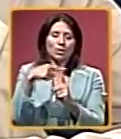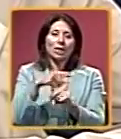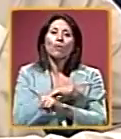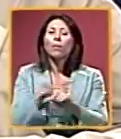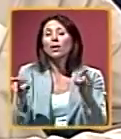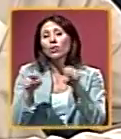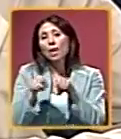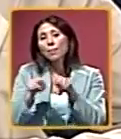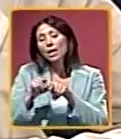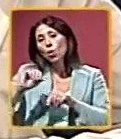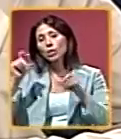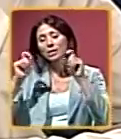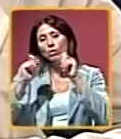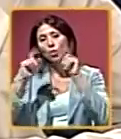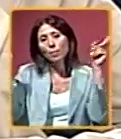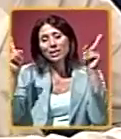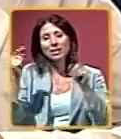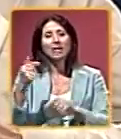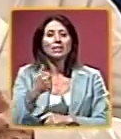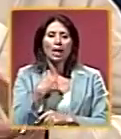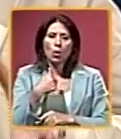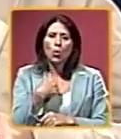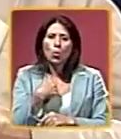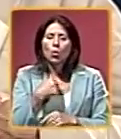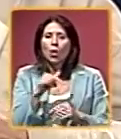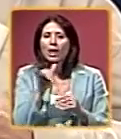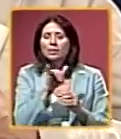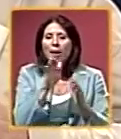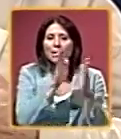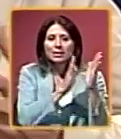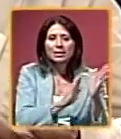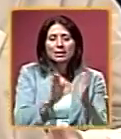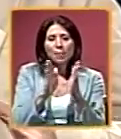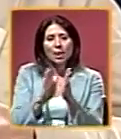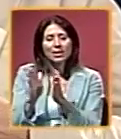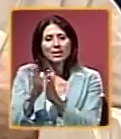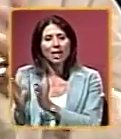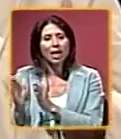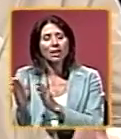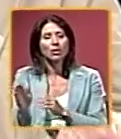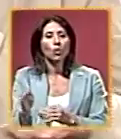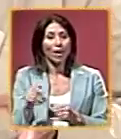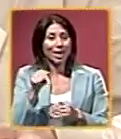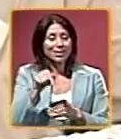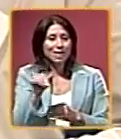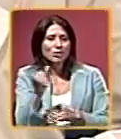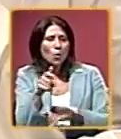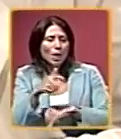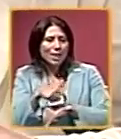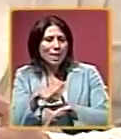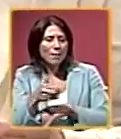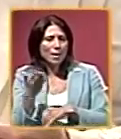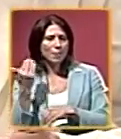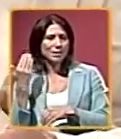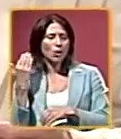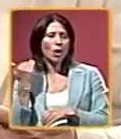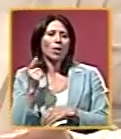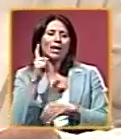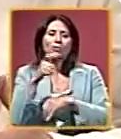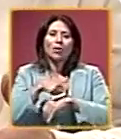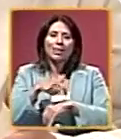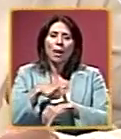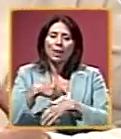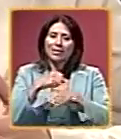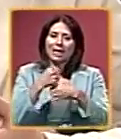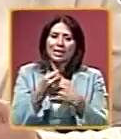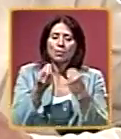hay otras sorpresas que uno las va sistematizando en esta como la etapa que he pasado ahora, es una etapa donde se hacen